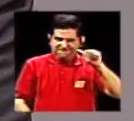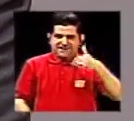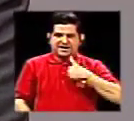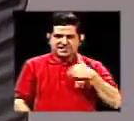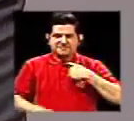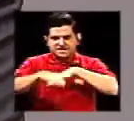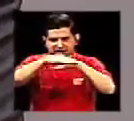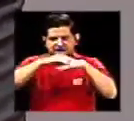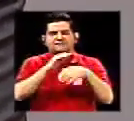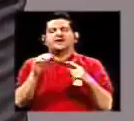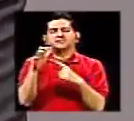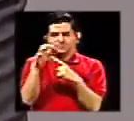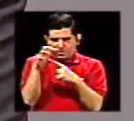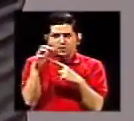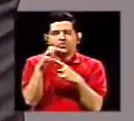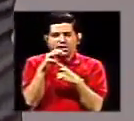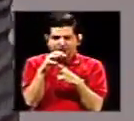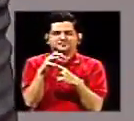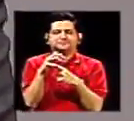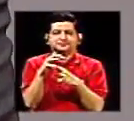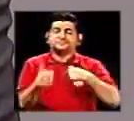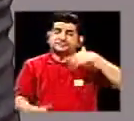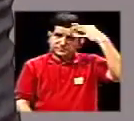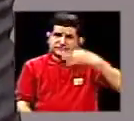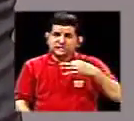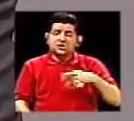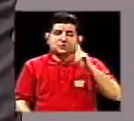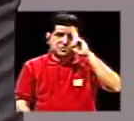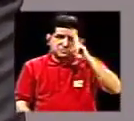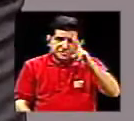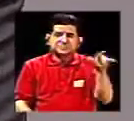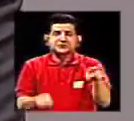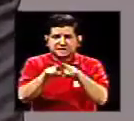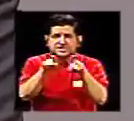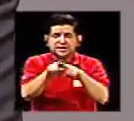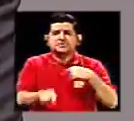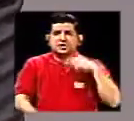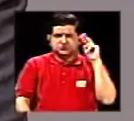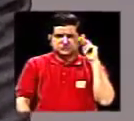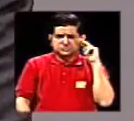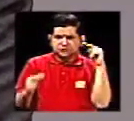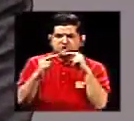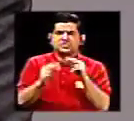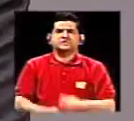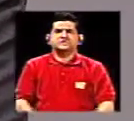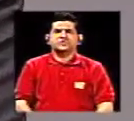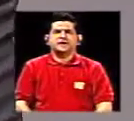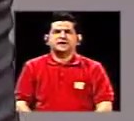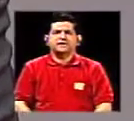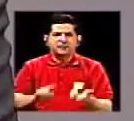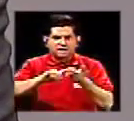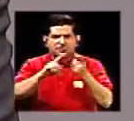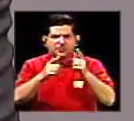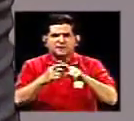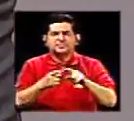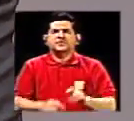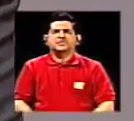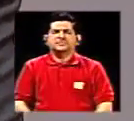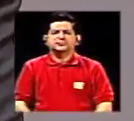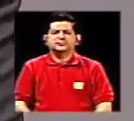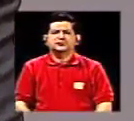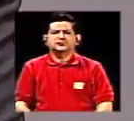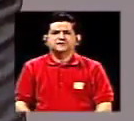tiene una base más popular. Y también yo creo que habría que reconocerle, yo conozco, soy amigo por parte de una